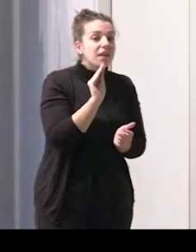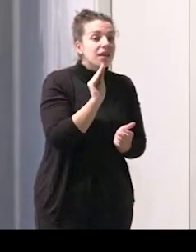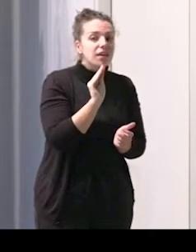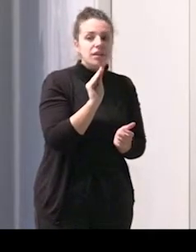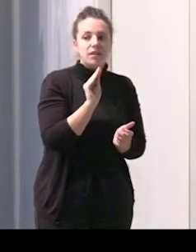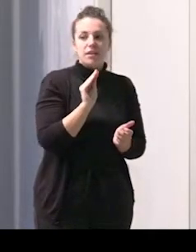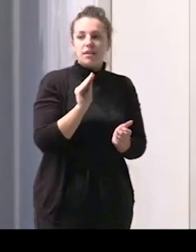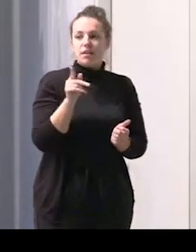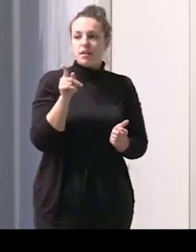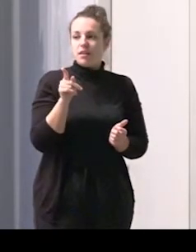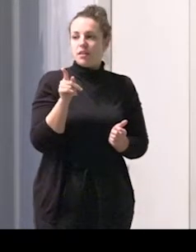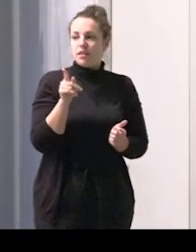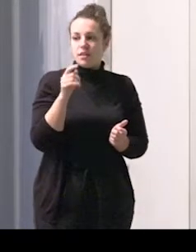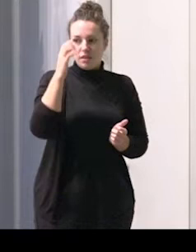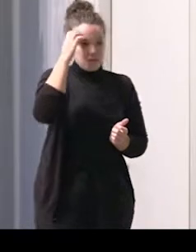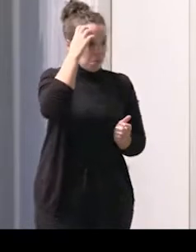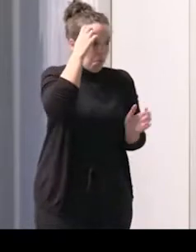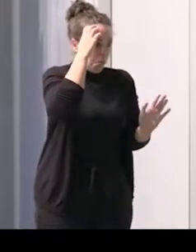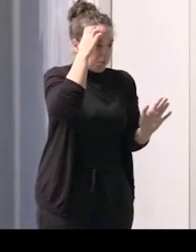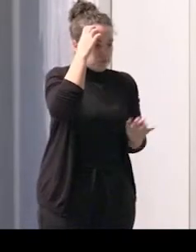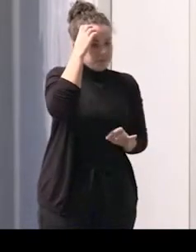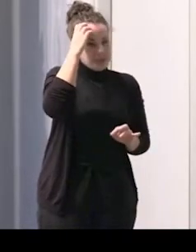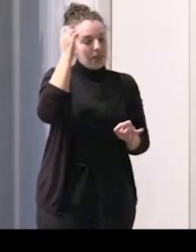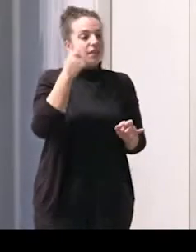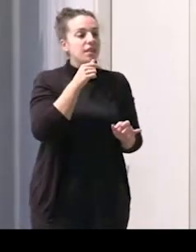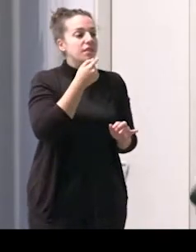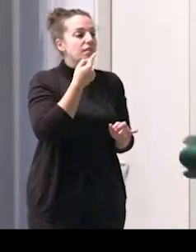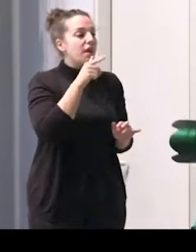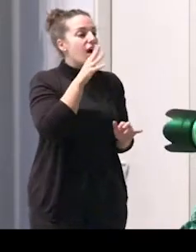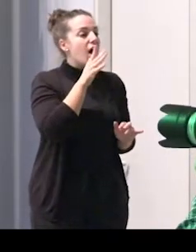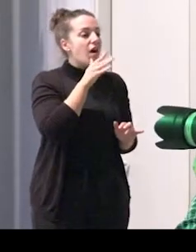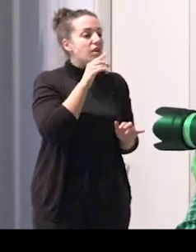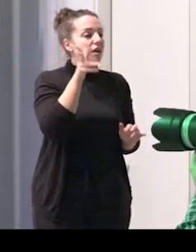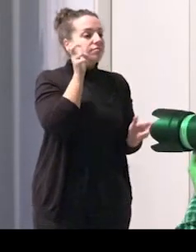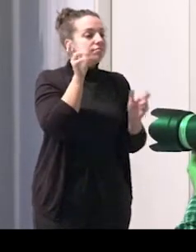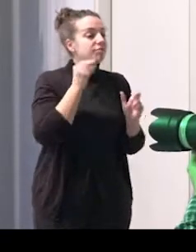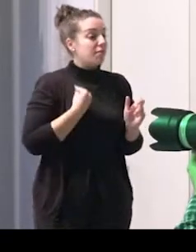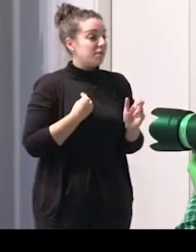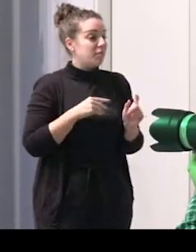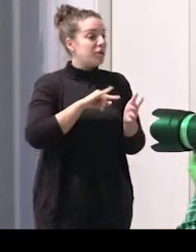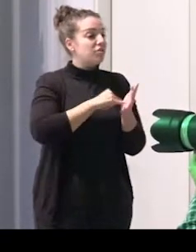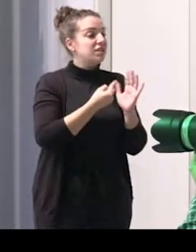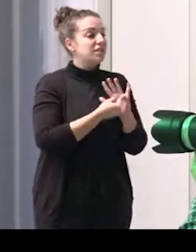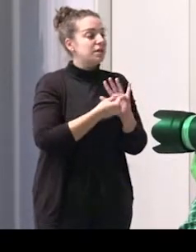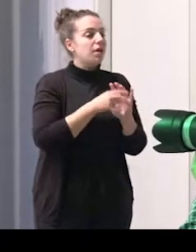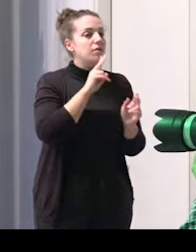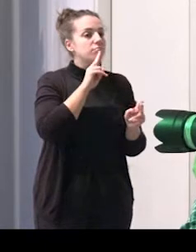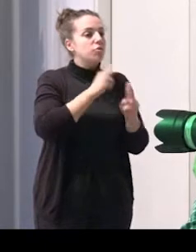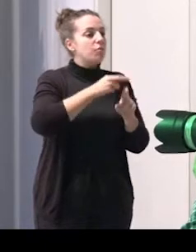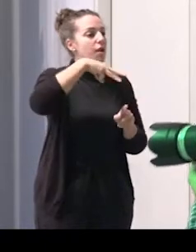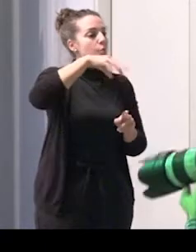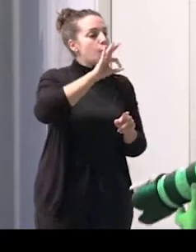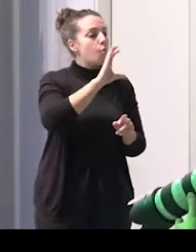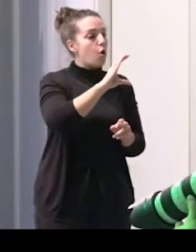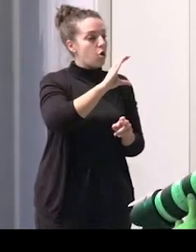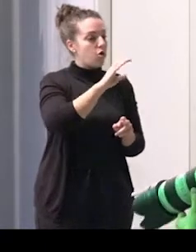Sí, esa. Bueno, ahora vamos a oír lo mismo, pero con el sistema que llamamos MOC, que